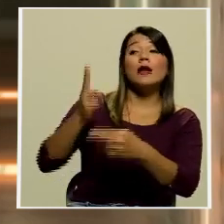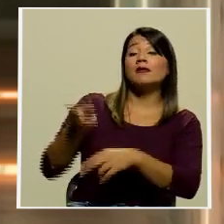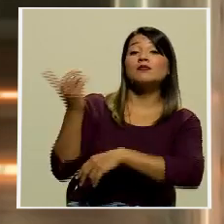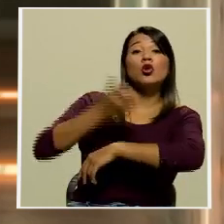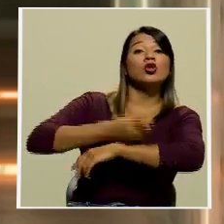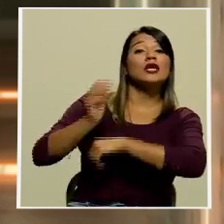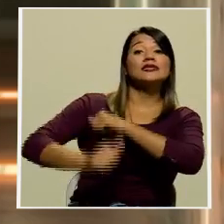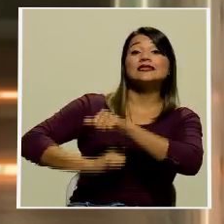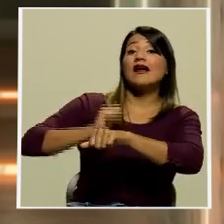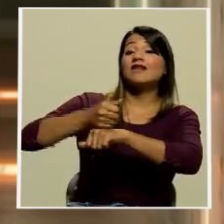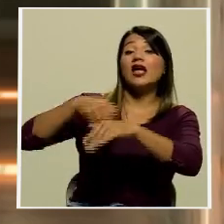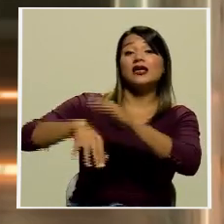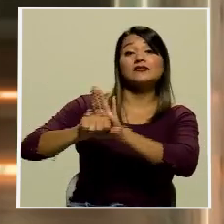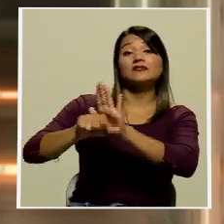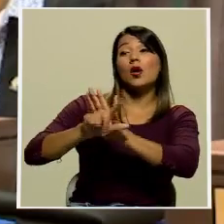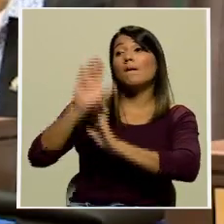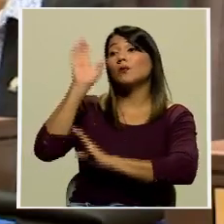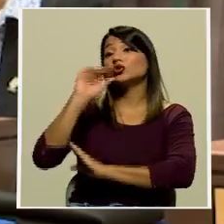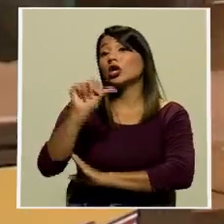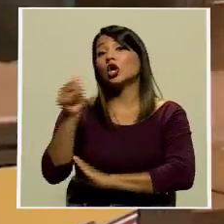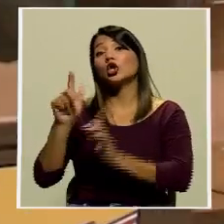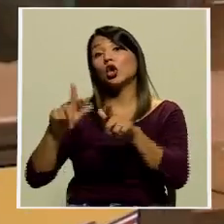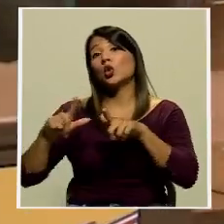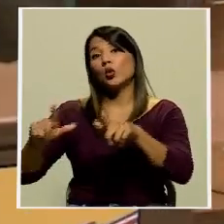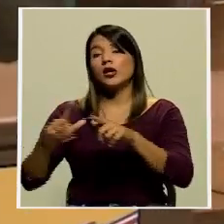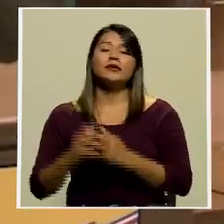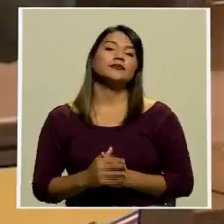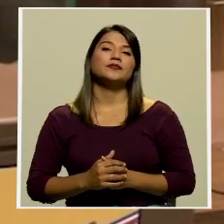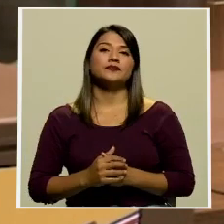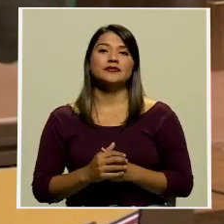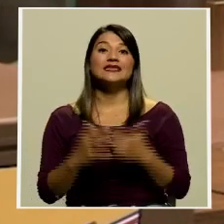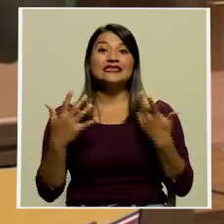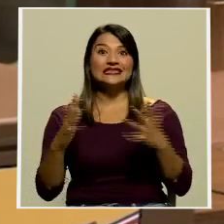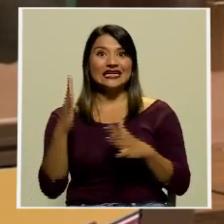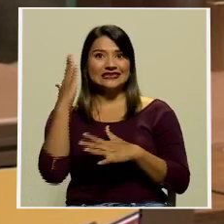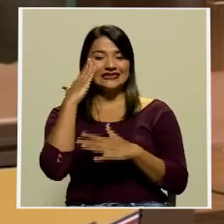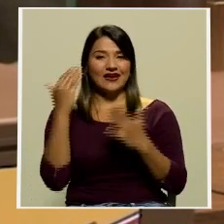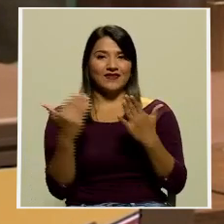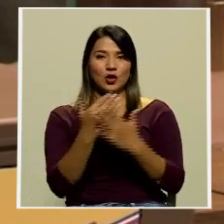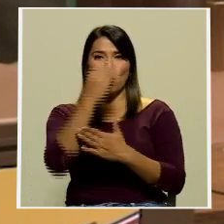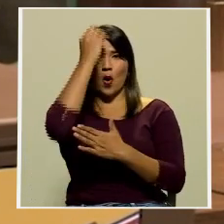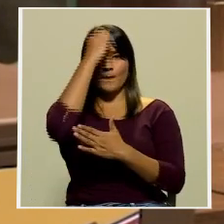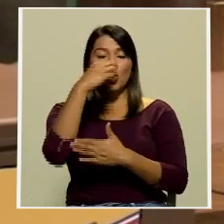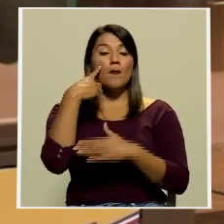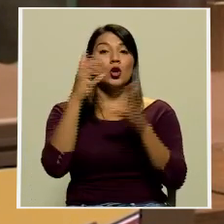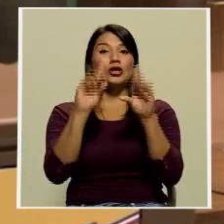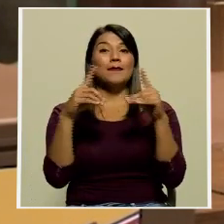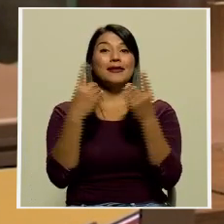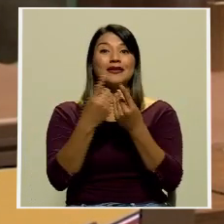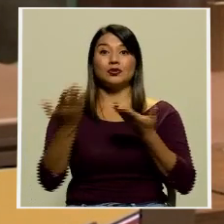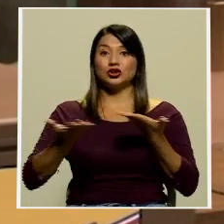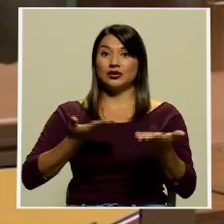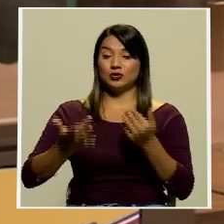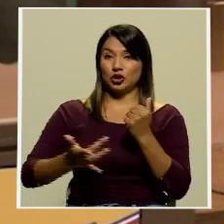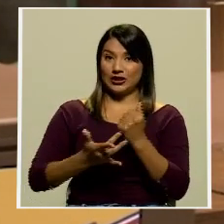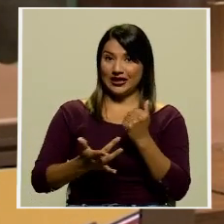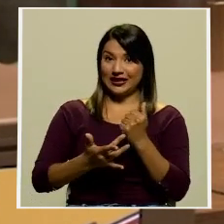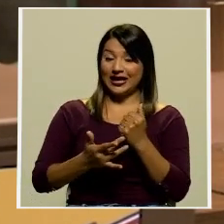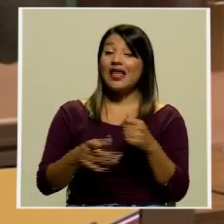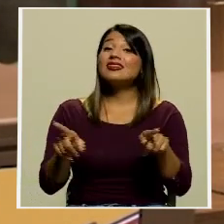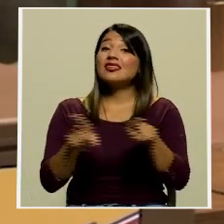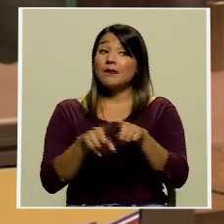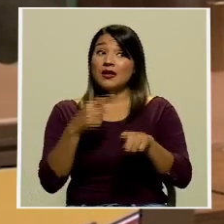buscando otro espacio para ello. Luego de conocer el nuevo criterio emitido por el Departamento de Servicios Técnicos, en donde agregan que